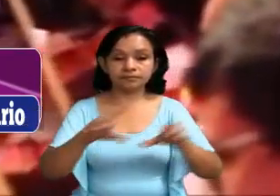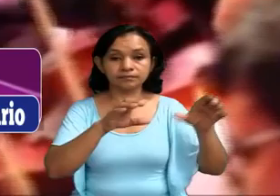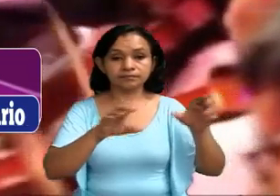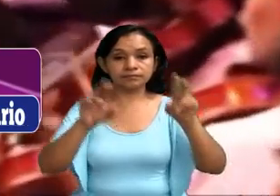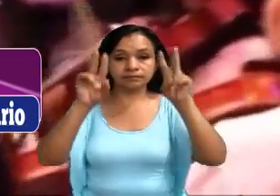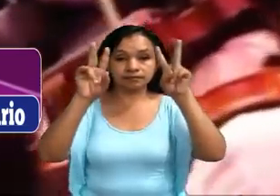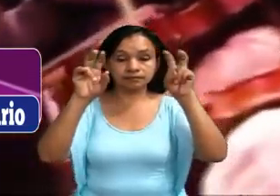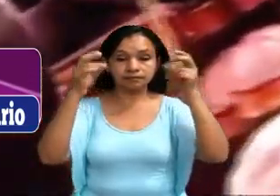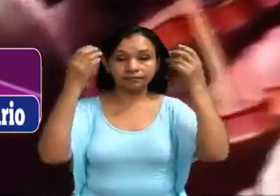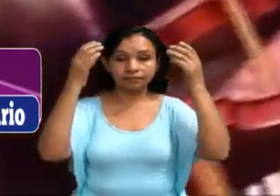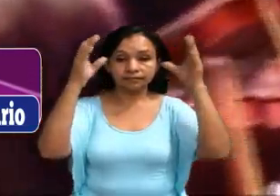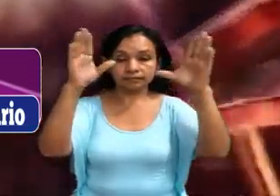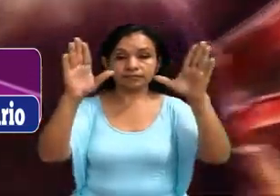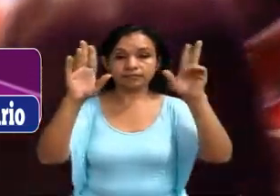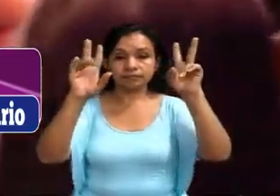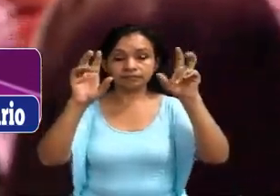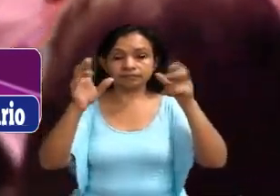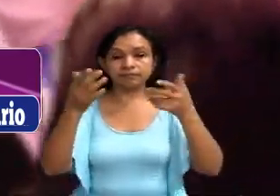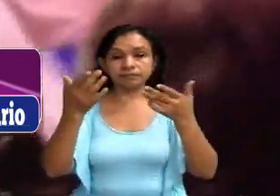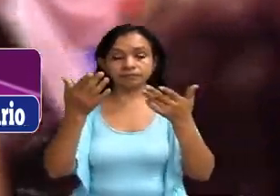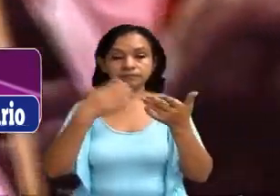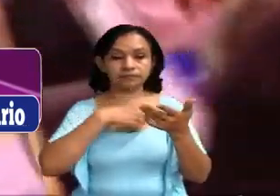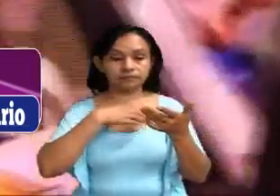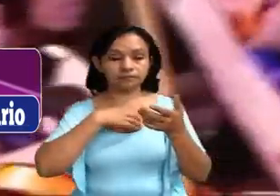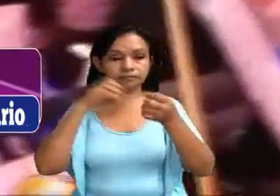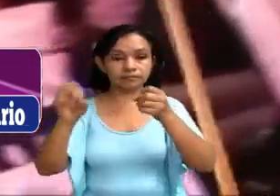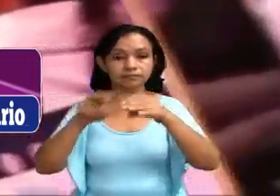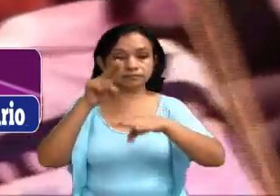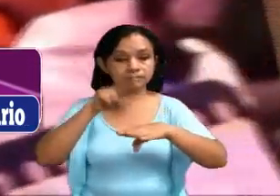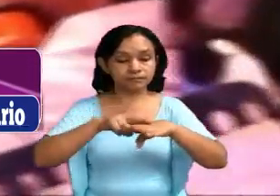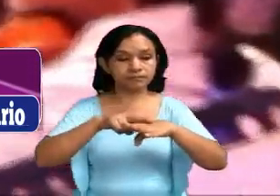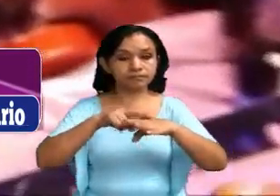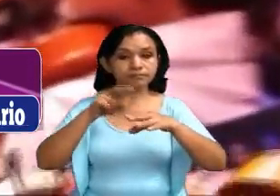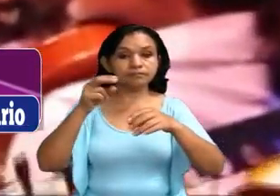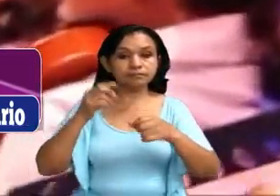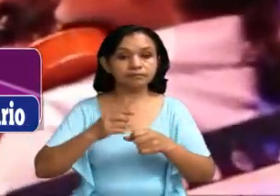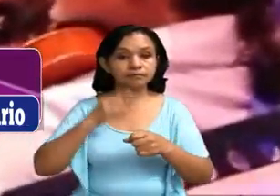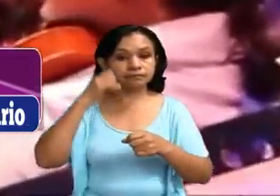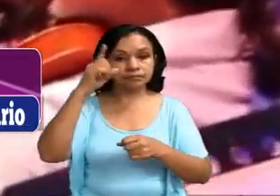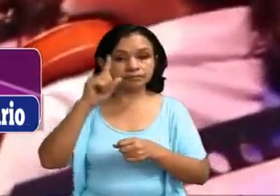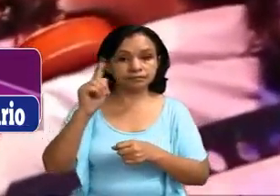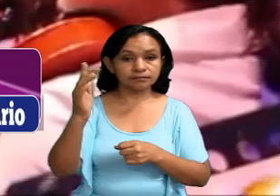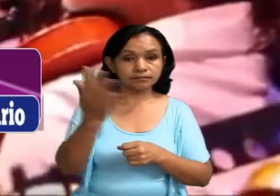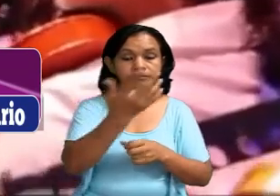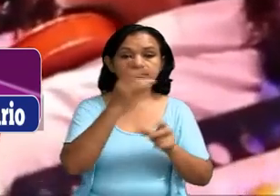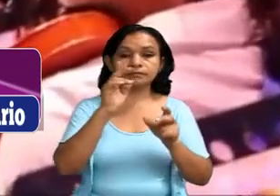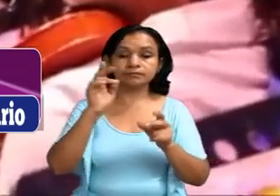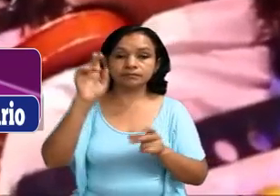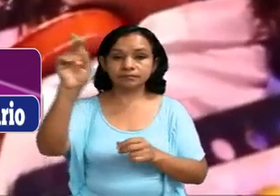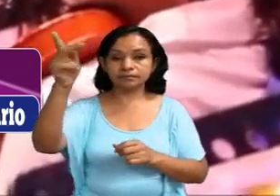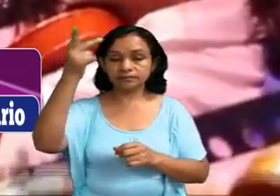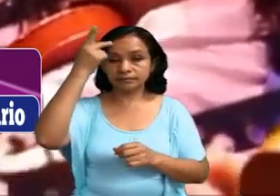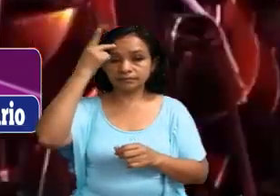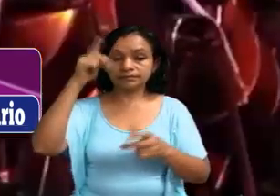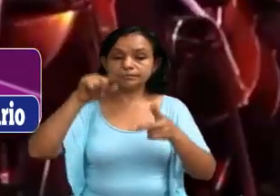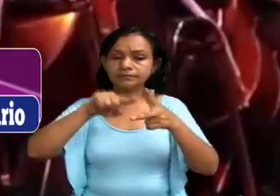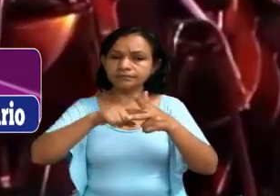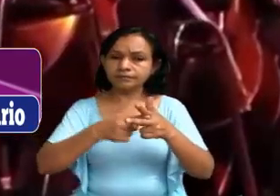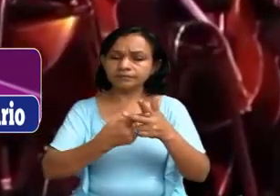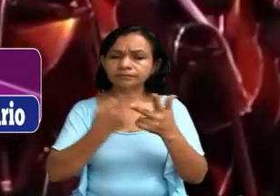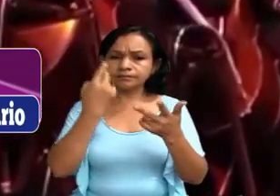aspecto cultural, el aspecto de la identidad nacional desarrollándose a partir de todas esas políticas. Y le pregunto a partir de